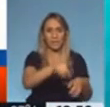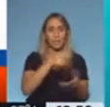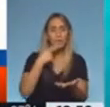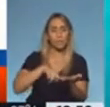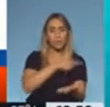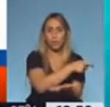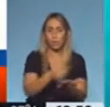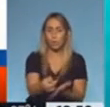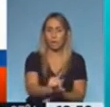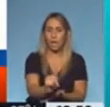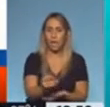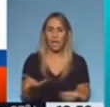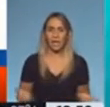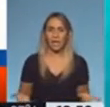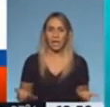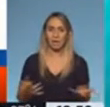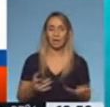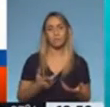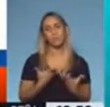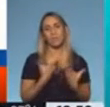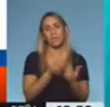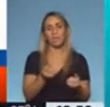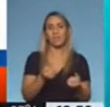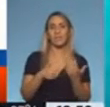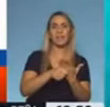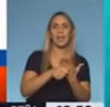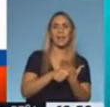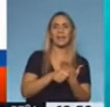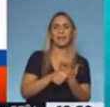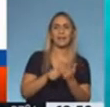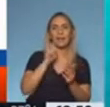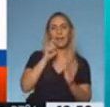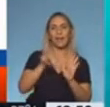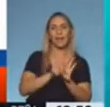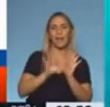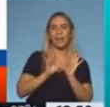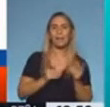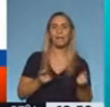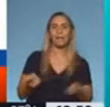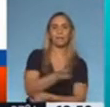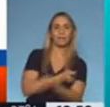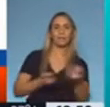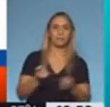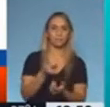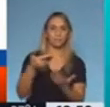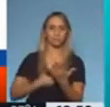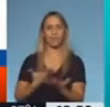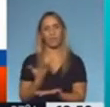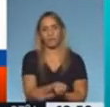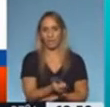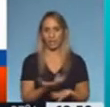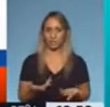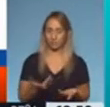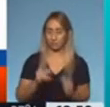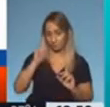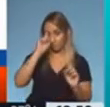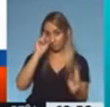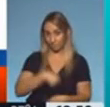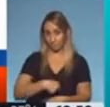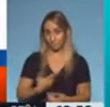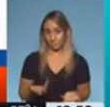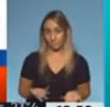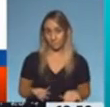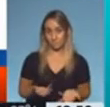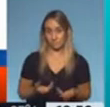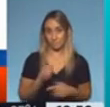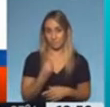defender la comercialización ilegal de carne en la República Argentina. Es increíble. Que se